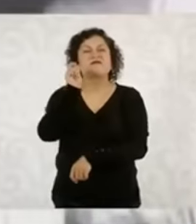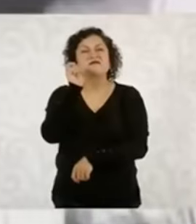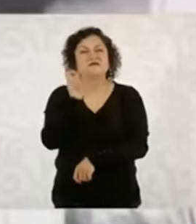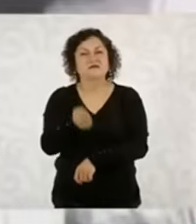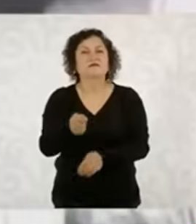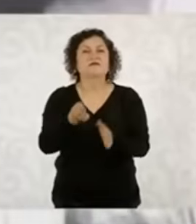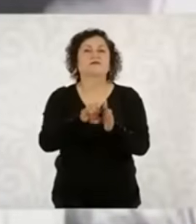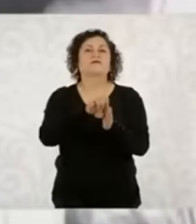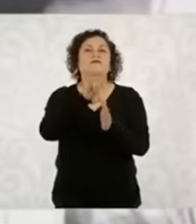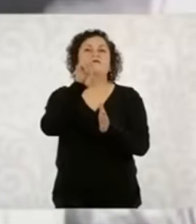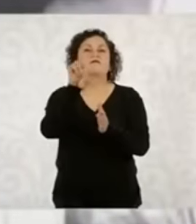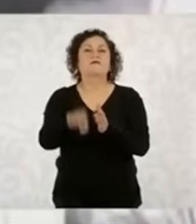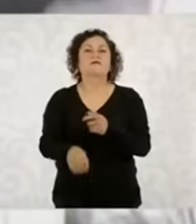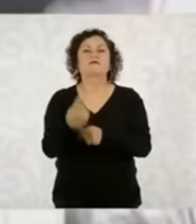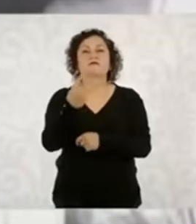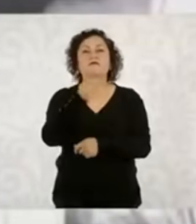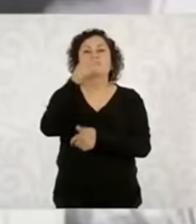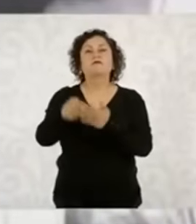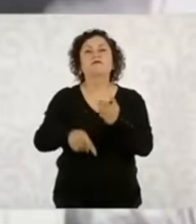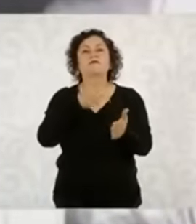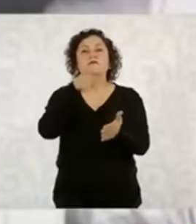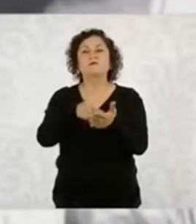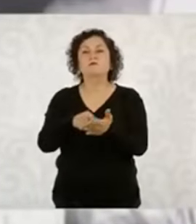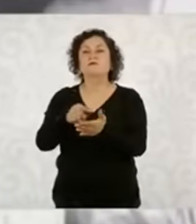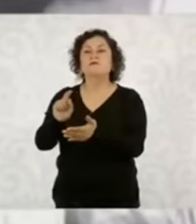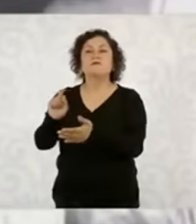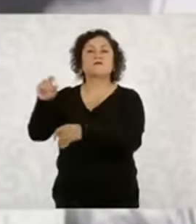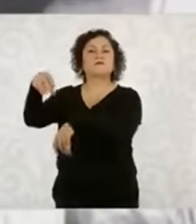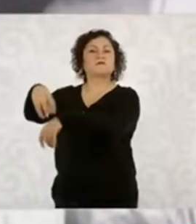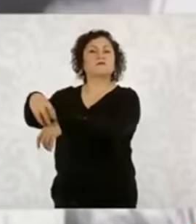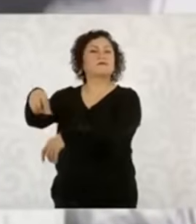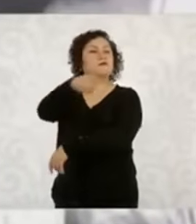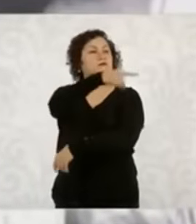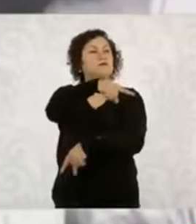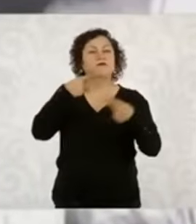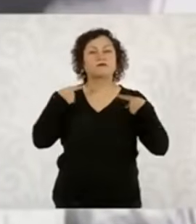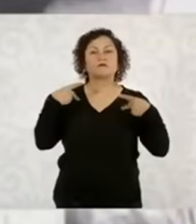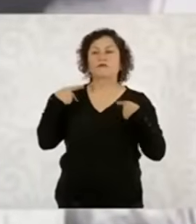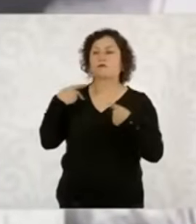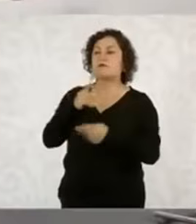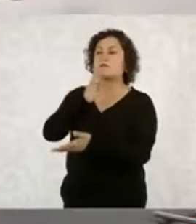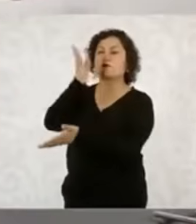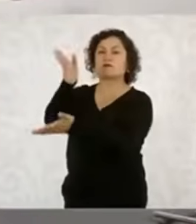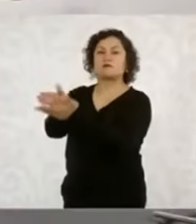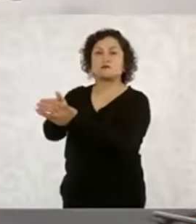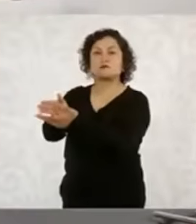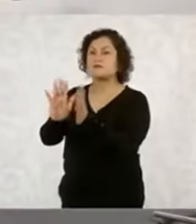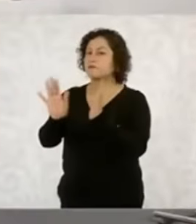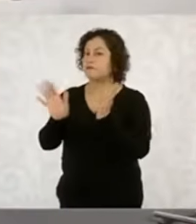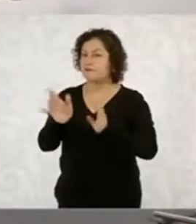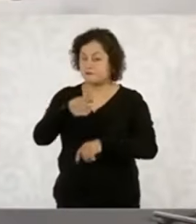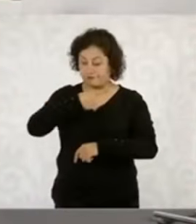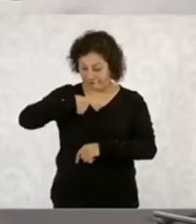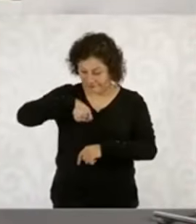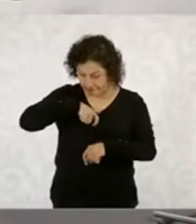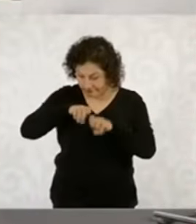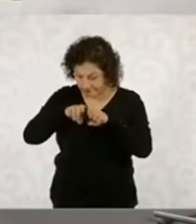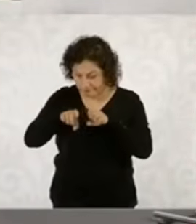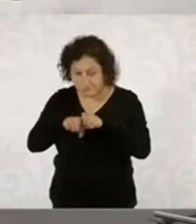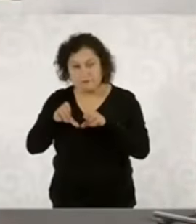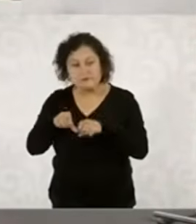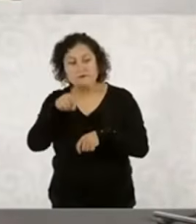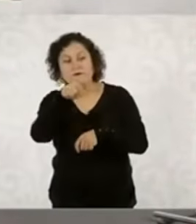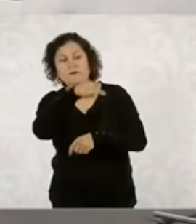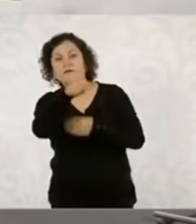No va a haber una ventanilla donde la gente se va a ir a formar, o no va a haber, es decir, vamos a ir al territorio donde está el predio que